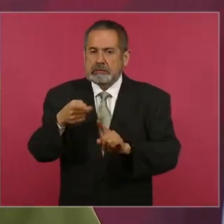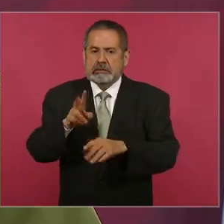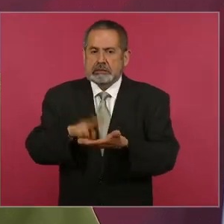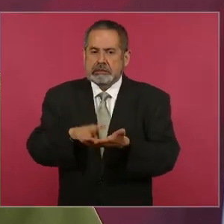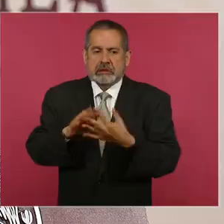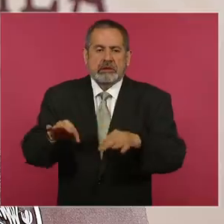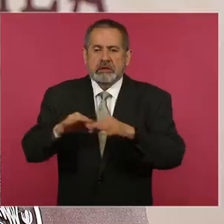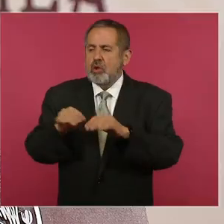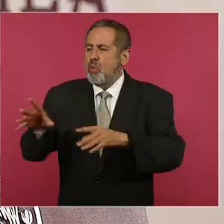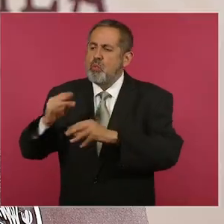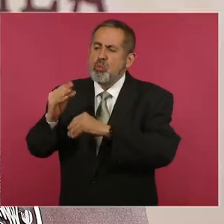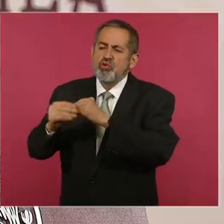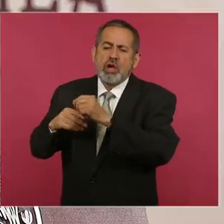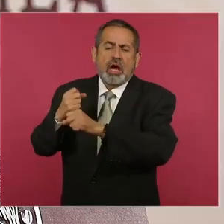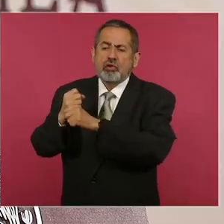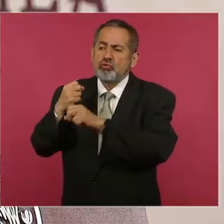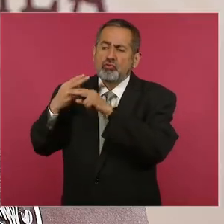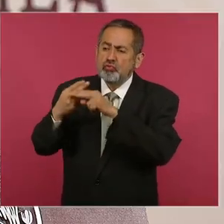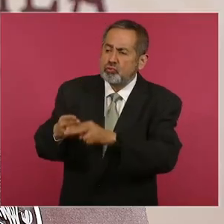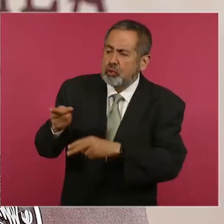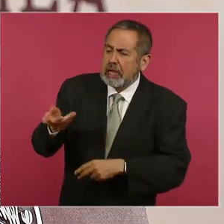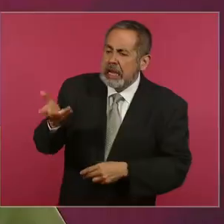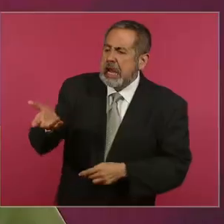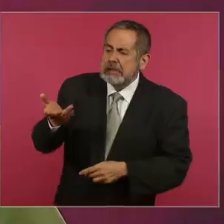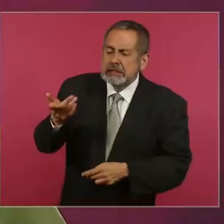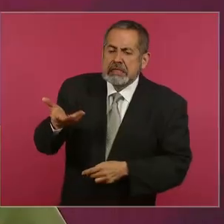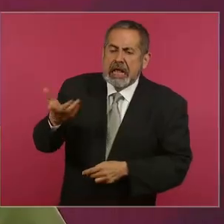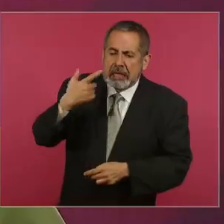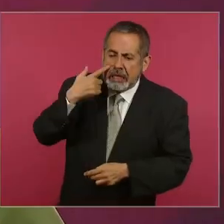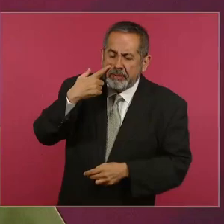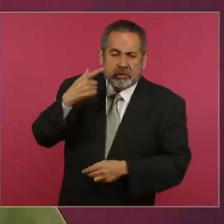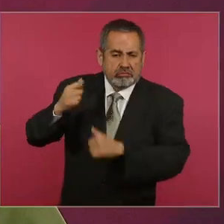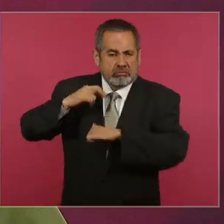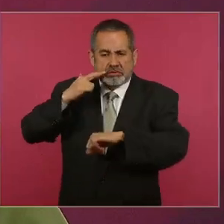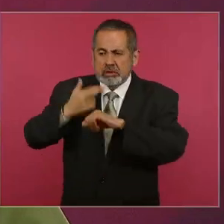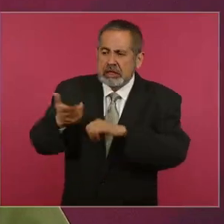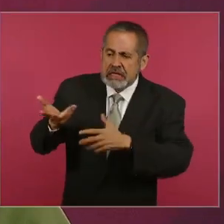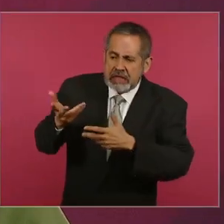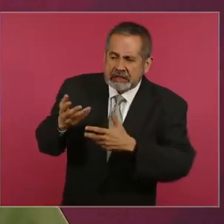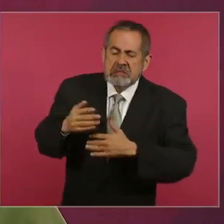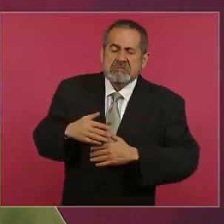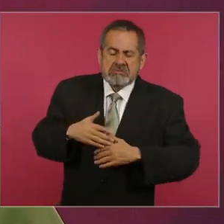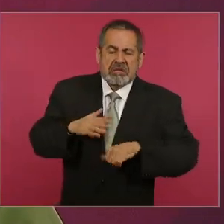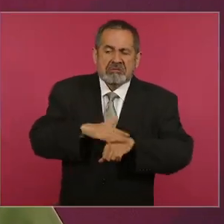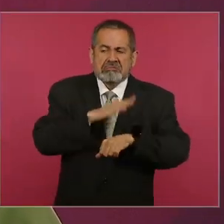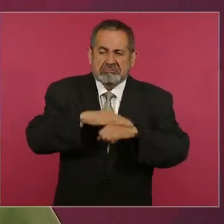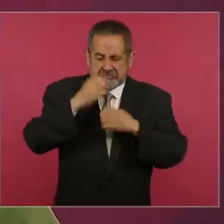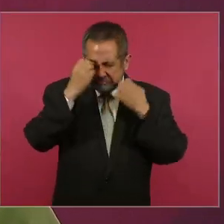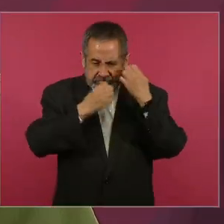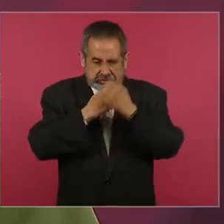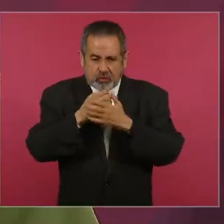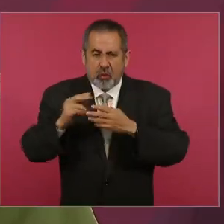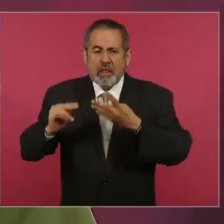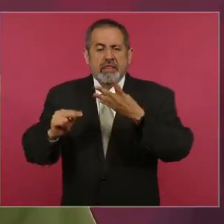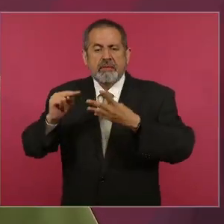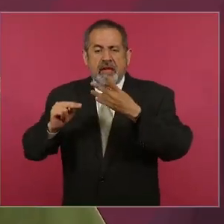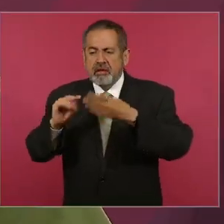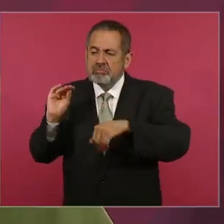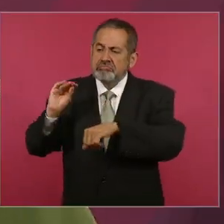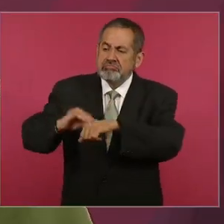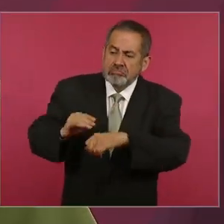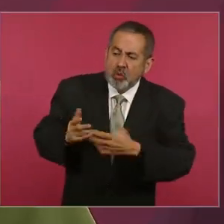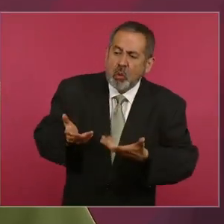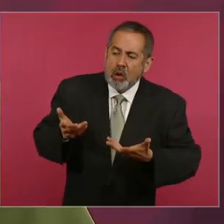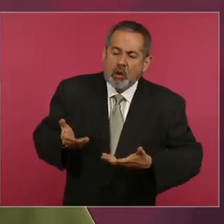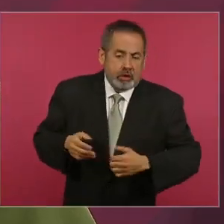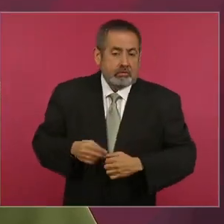hecho durante los últimos años que ha en el cargo que tiene o en el grado que tiene. Ese es